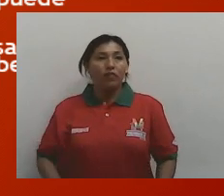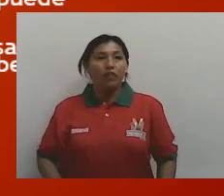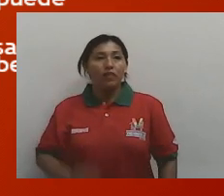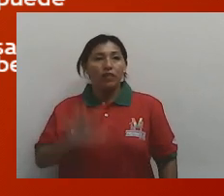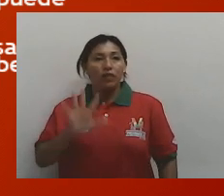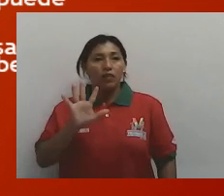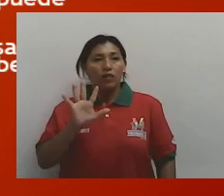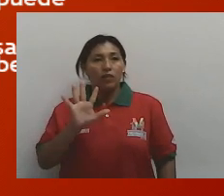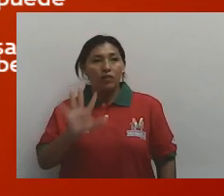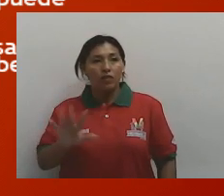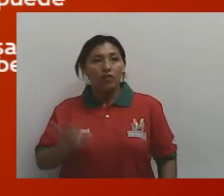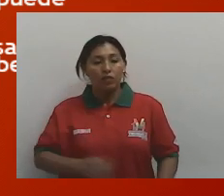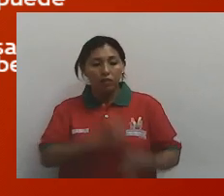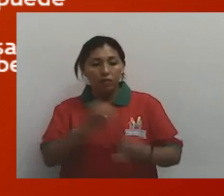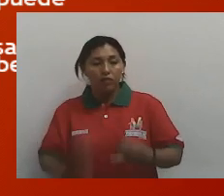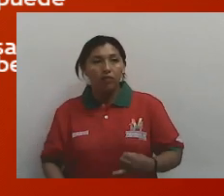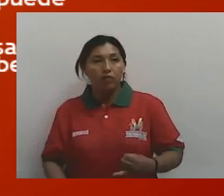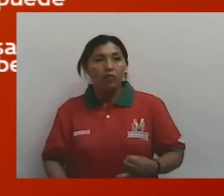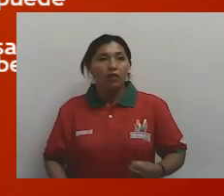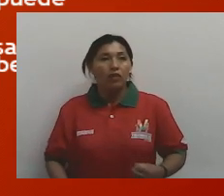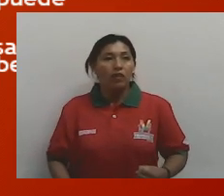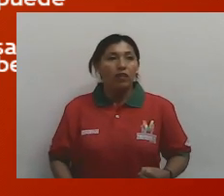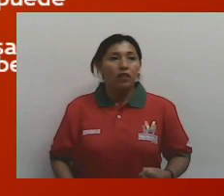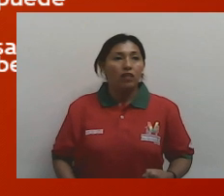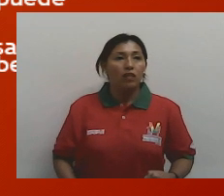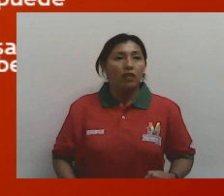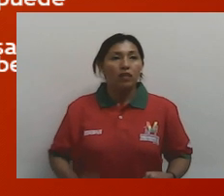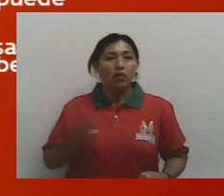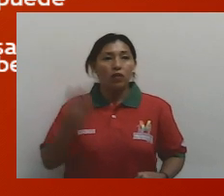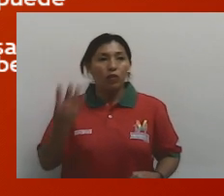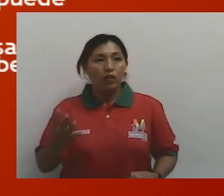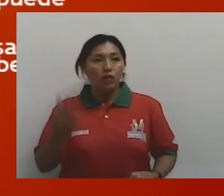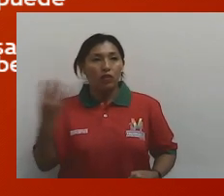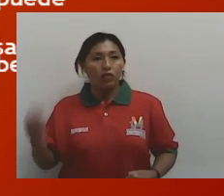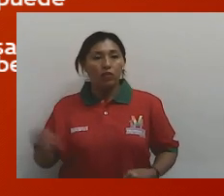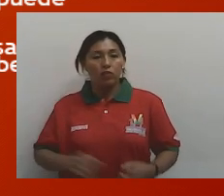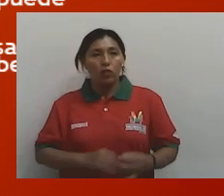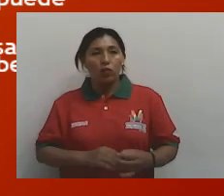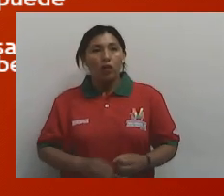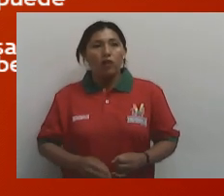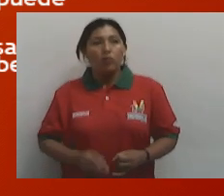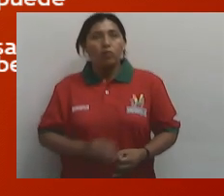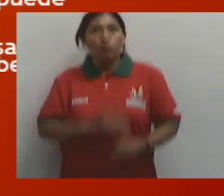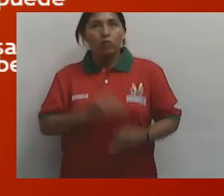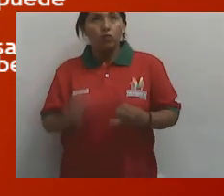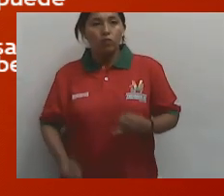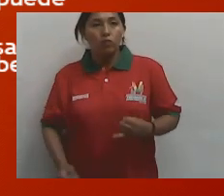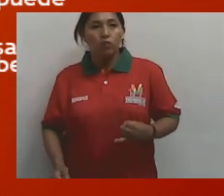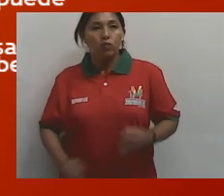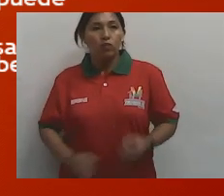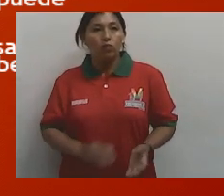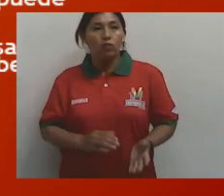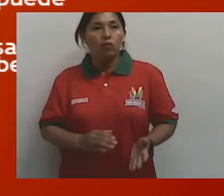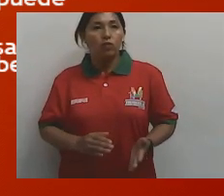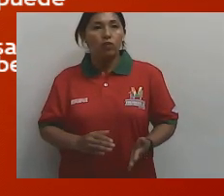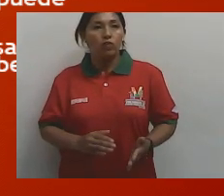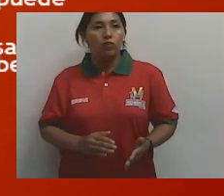5 que han terminado el cuarto o el último cuarto van